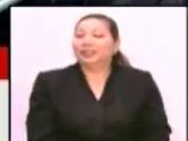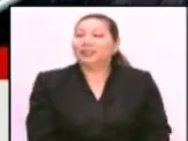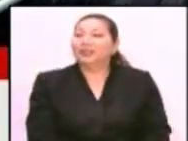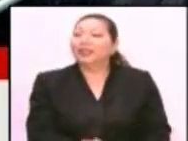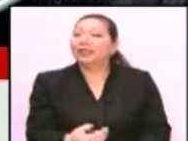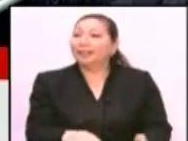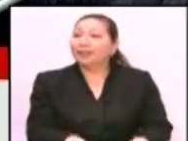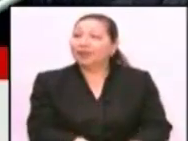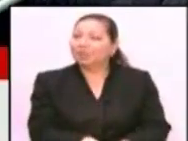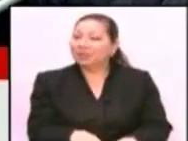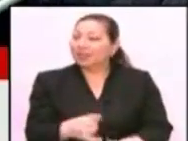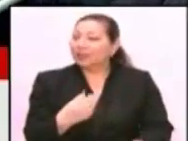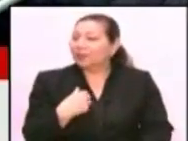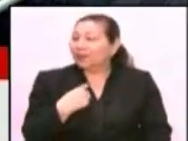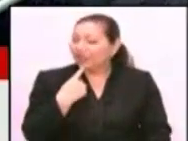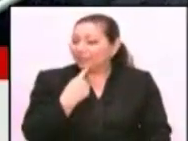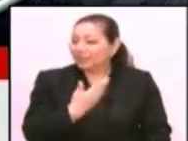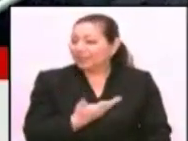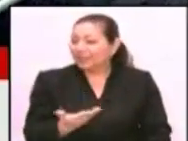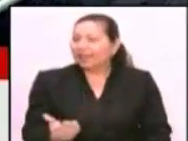que también quisiera decir